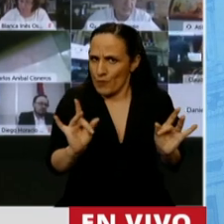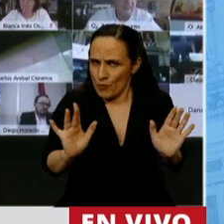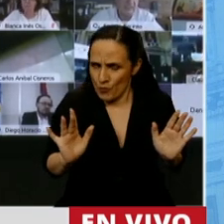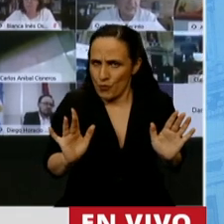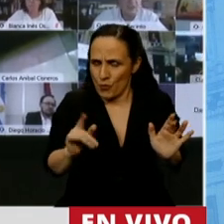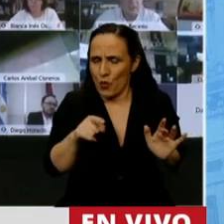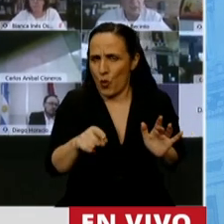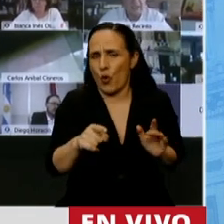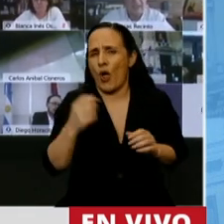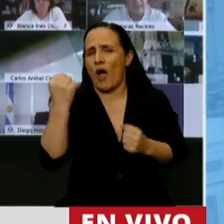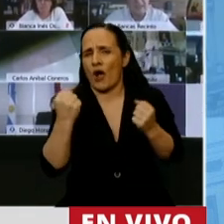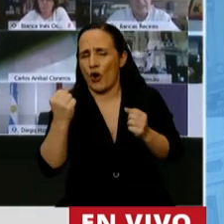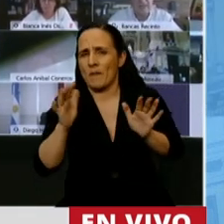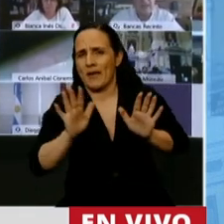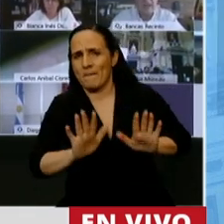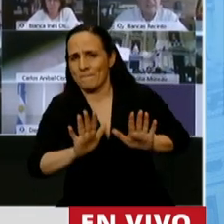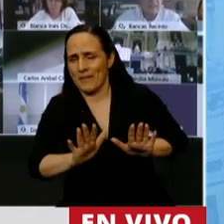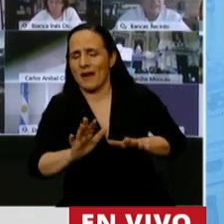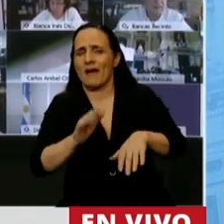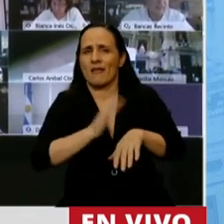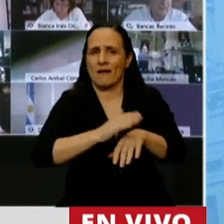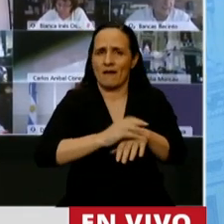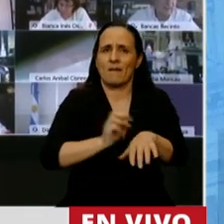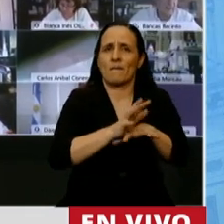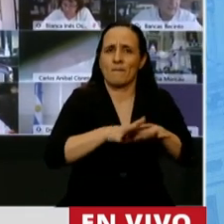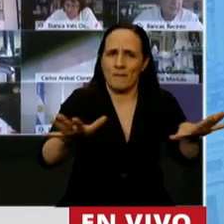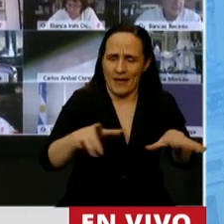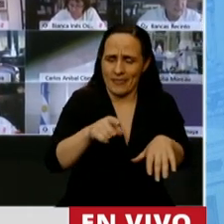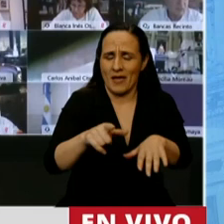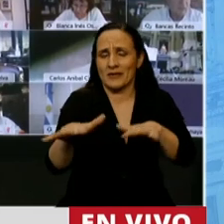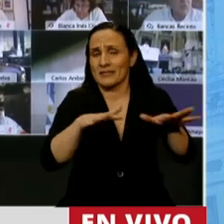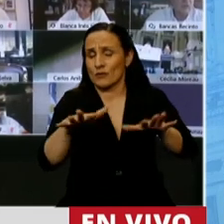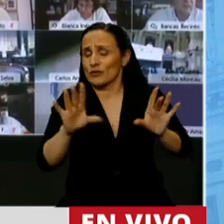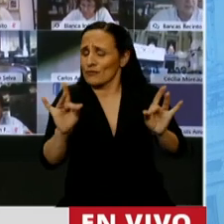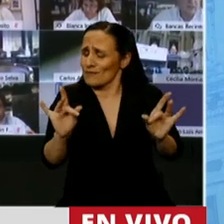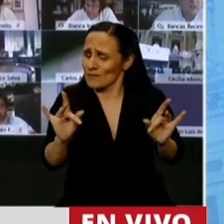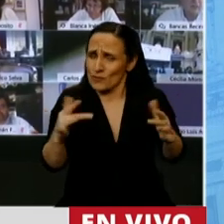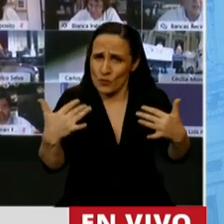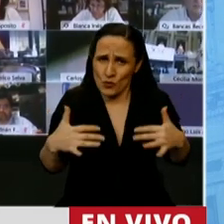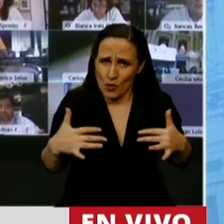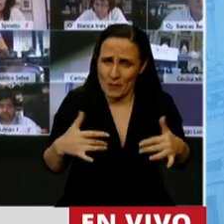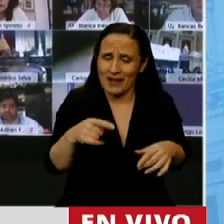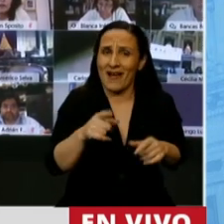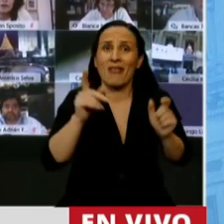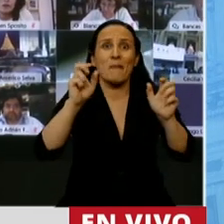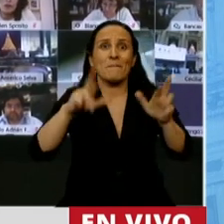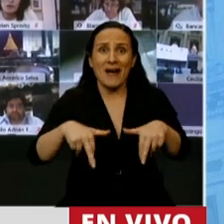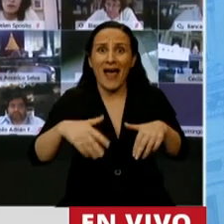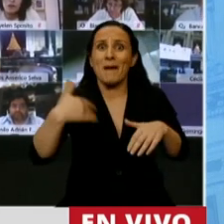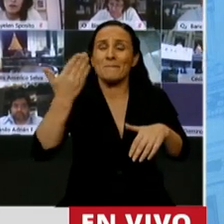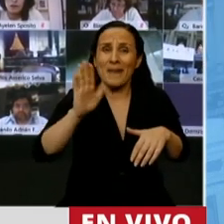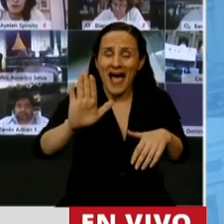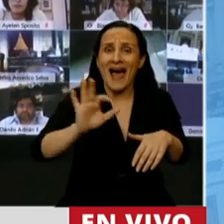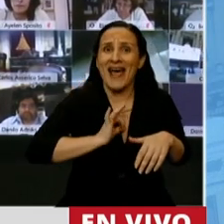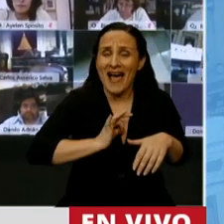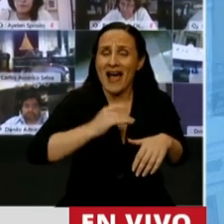por la inercia recesiva y el impacto de la pandemia. Y es un duro contexto para la proyección y el plan de acción con vista a los